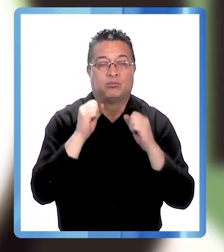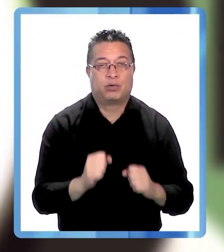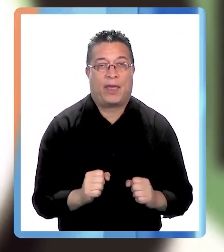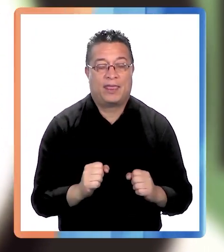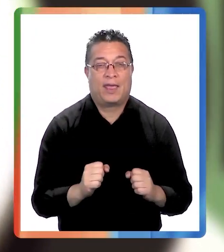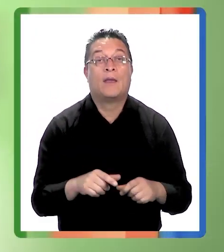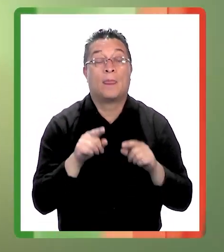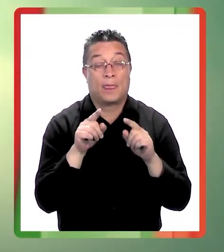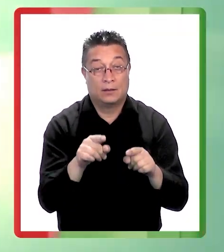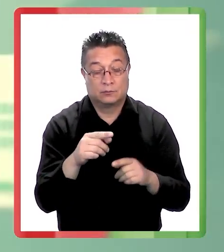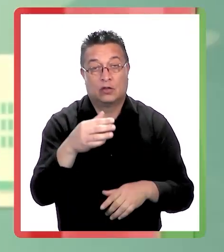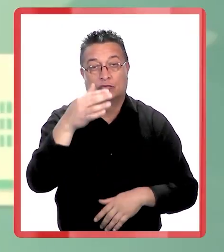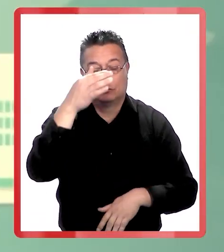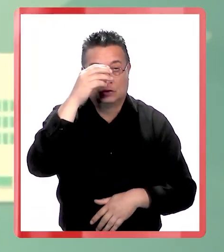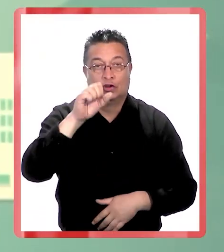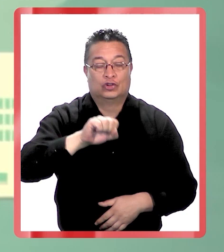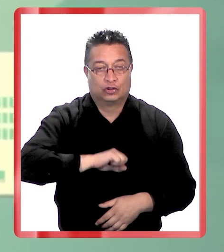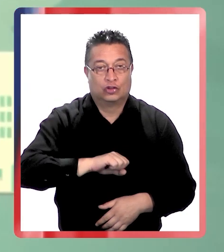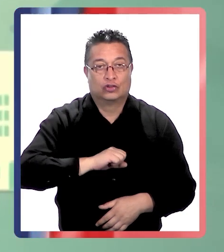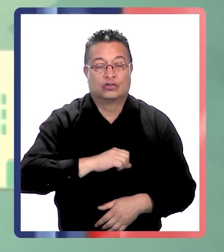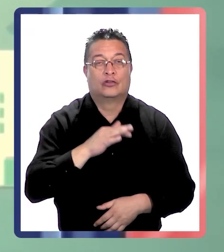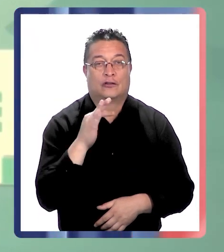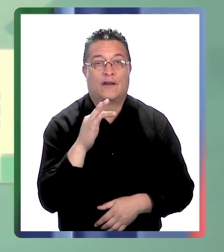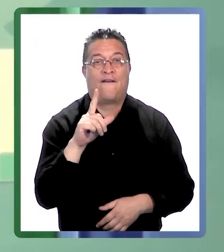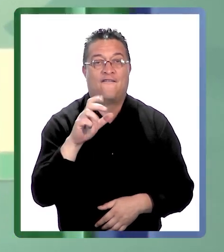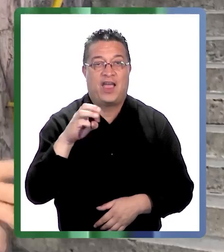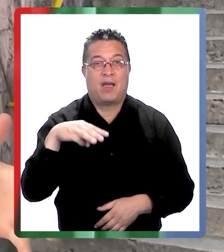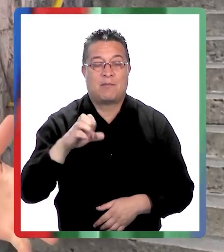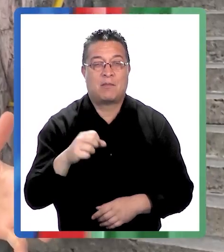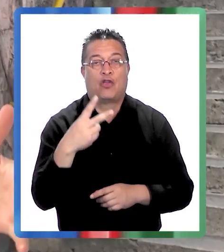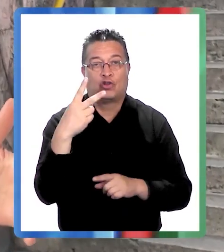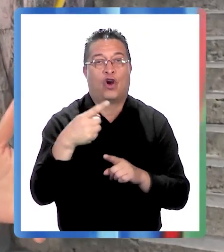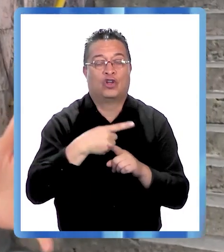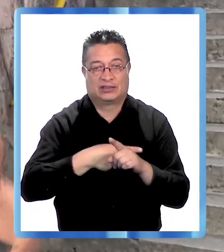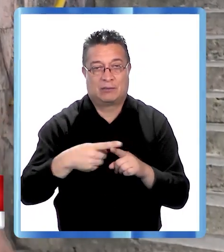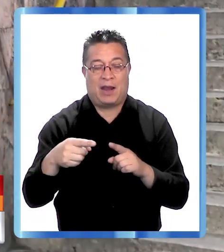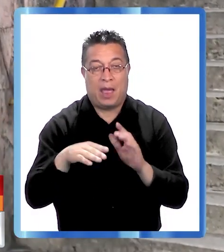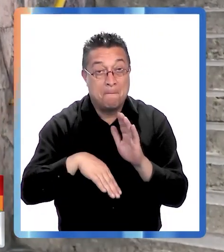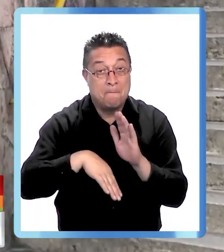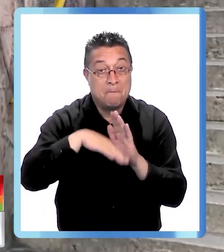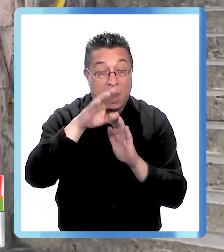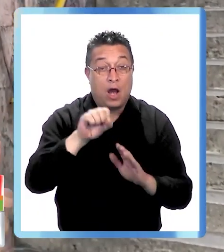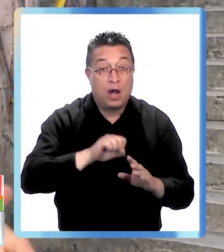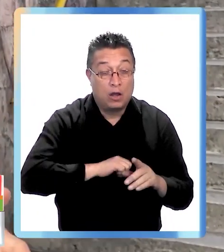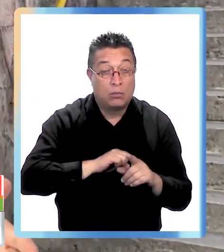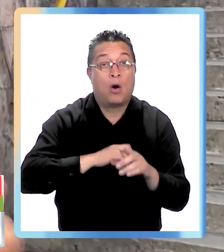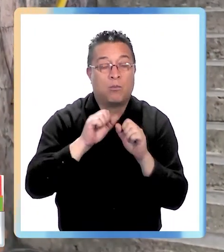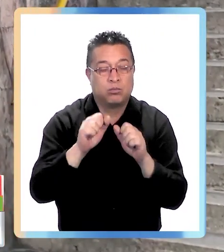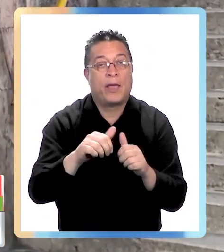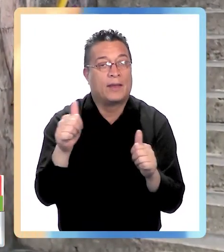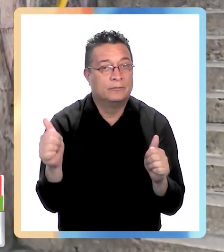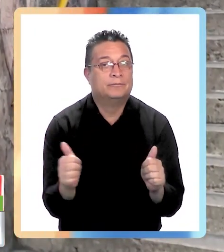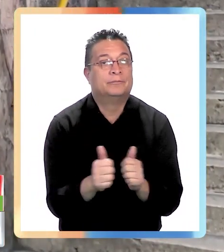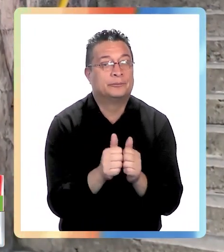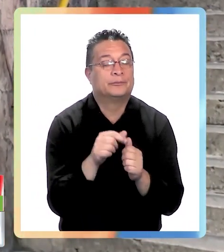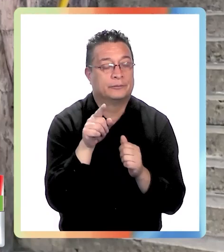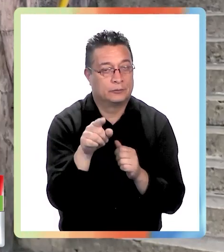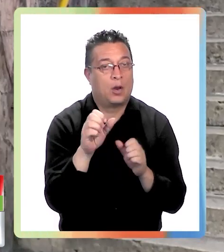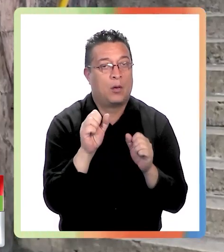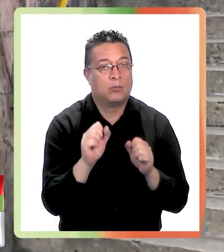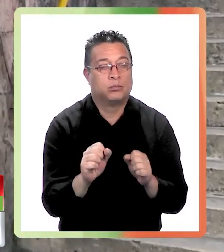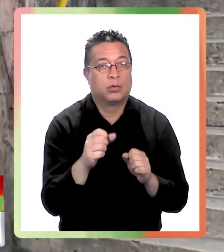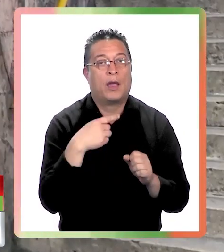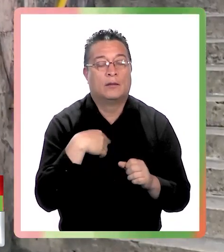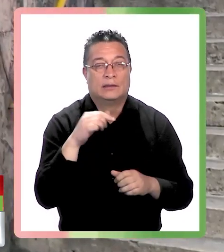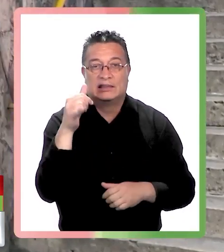ser una tos con expectoración, con flema, con más de 2 semanas de duración, que puede estar acompañado de